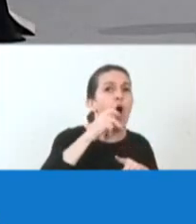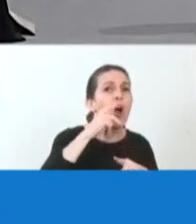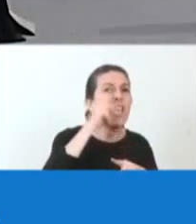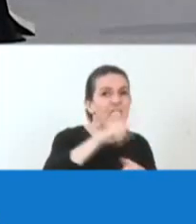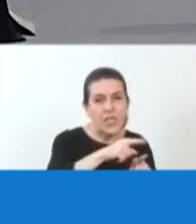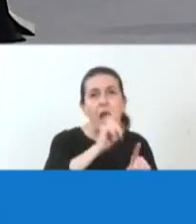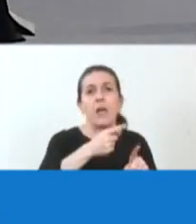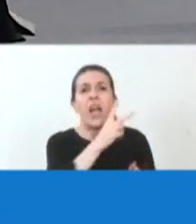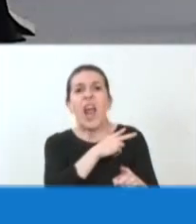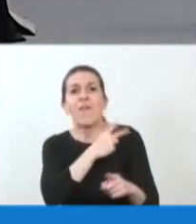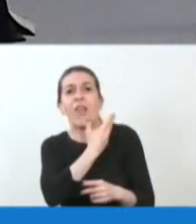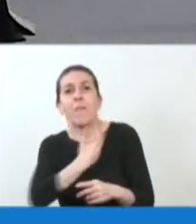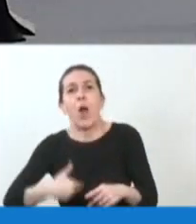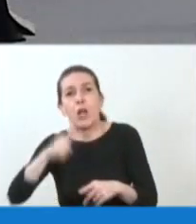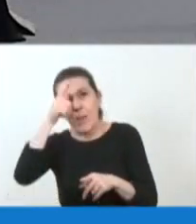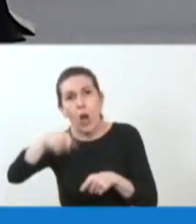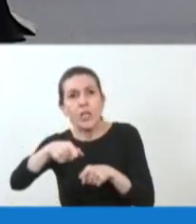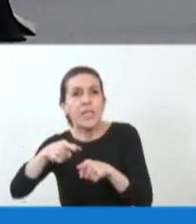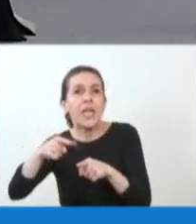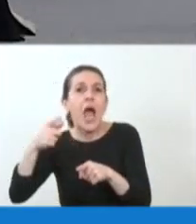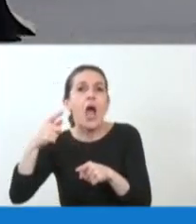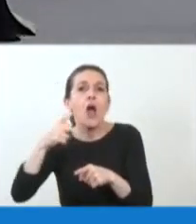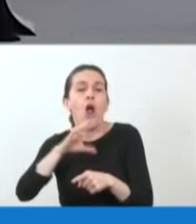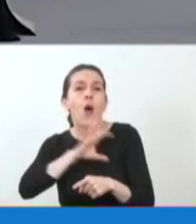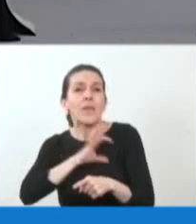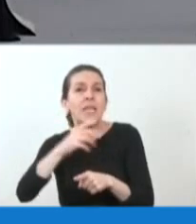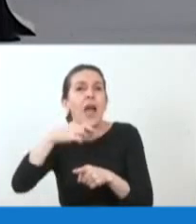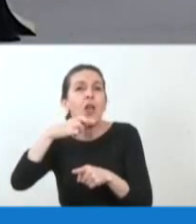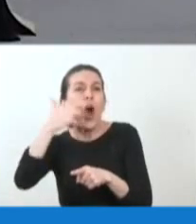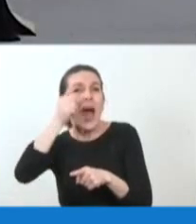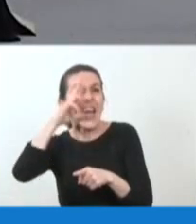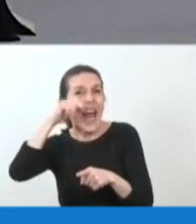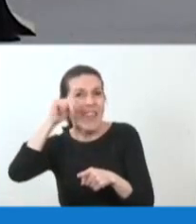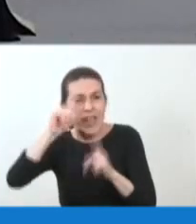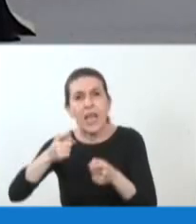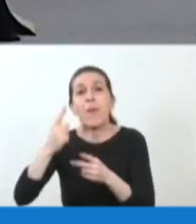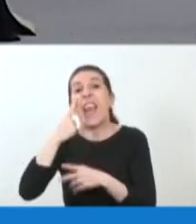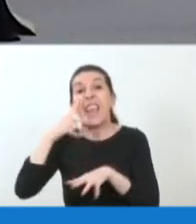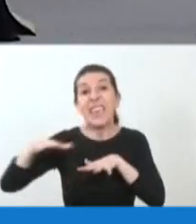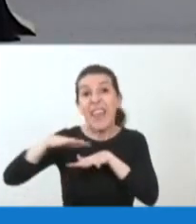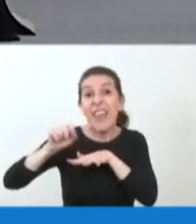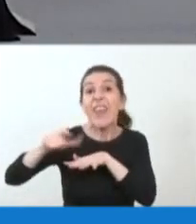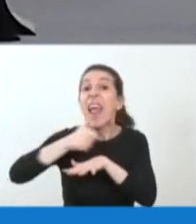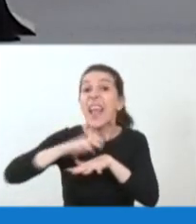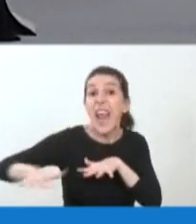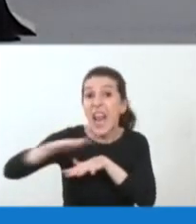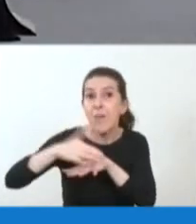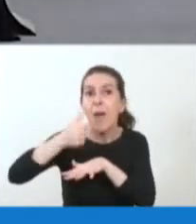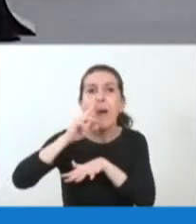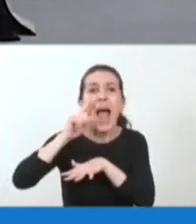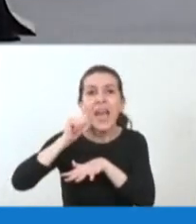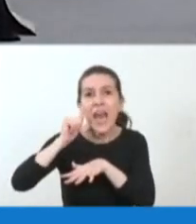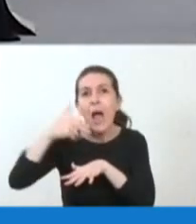de la policía federal argentina comisario general juan carlos hernández los señores intendentes de quilmes mayra mendoza